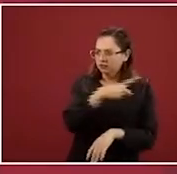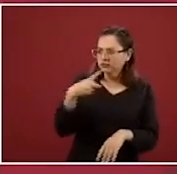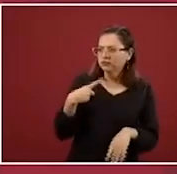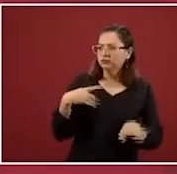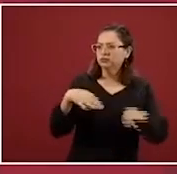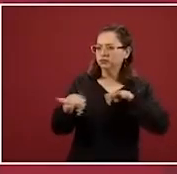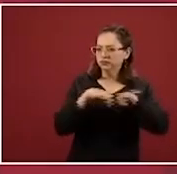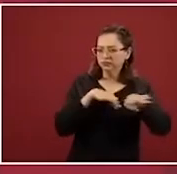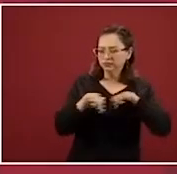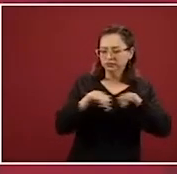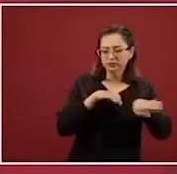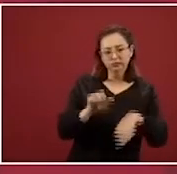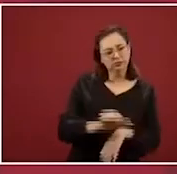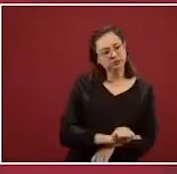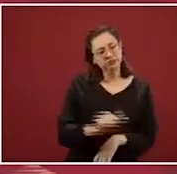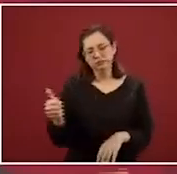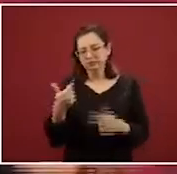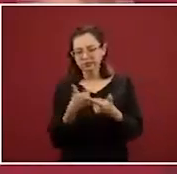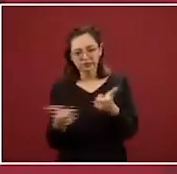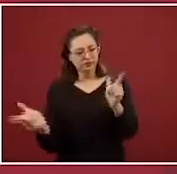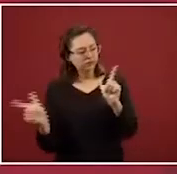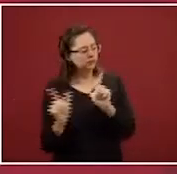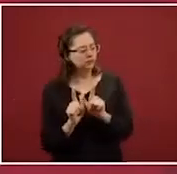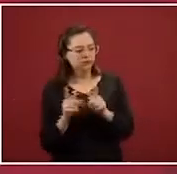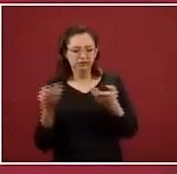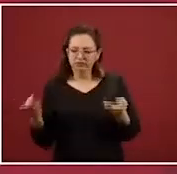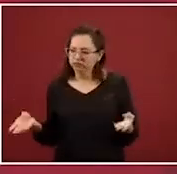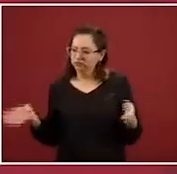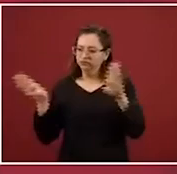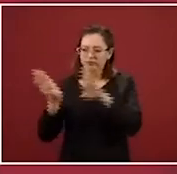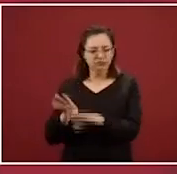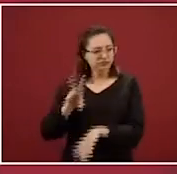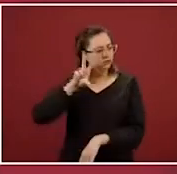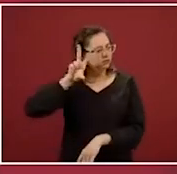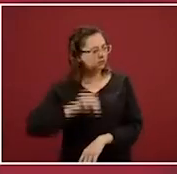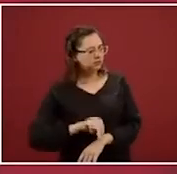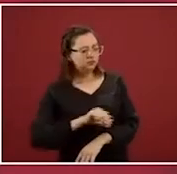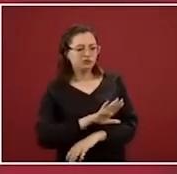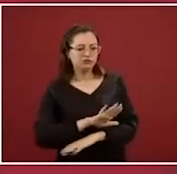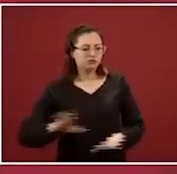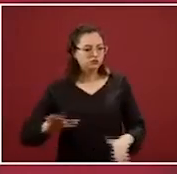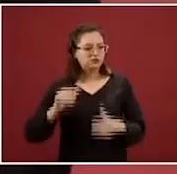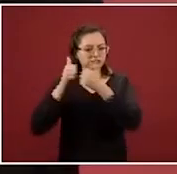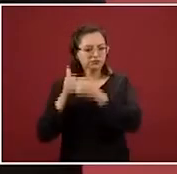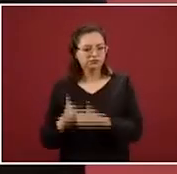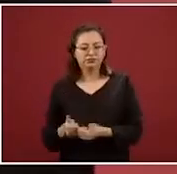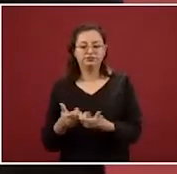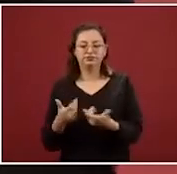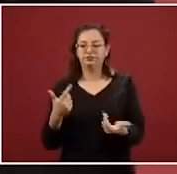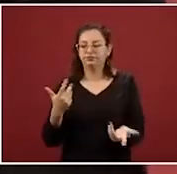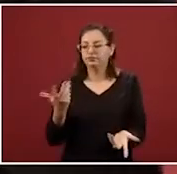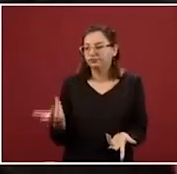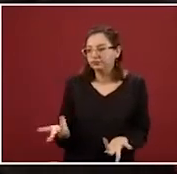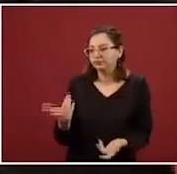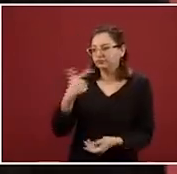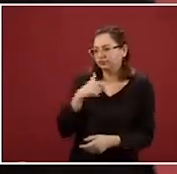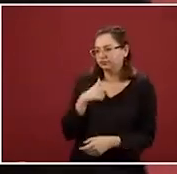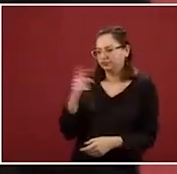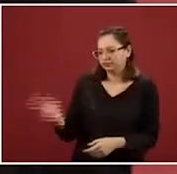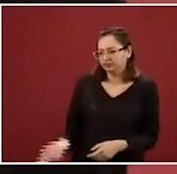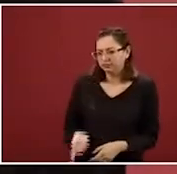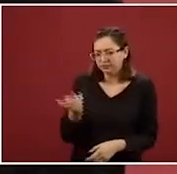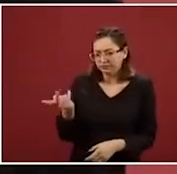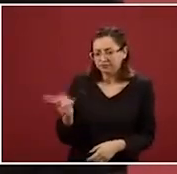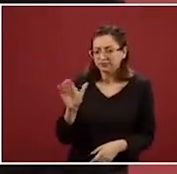Otro grupo en contra. Pero les pregunté, ¿es